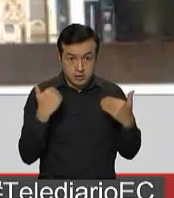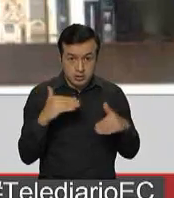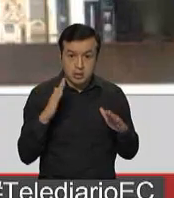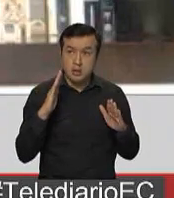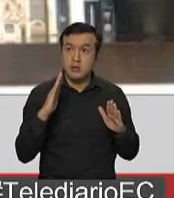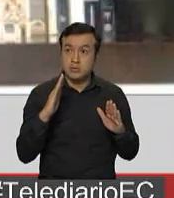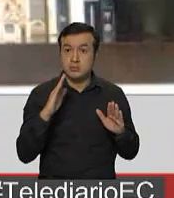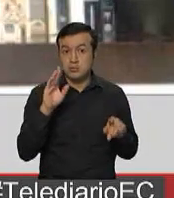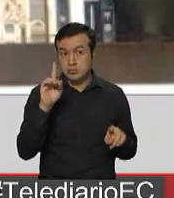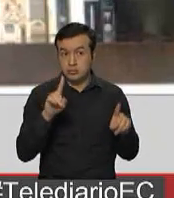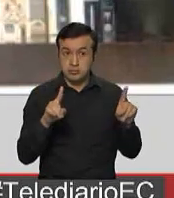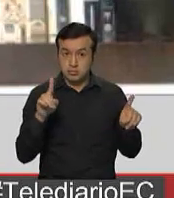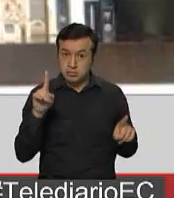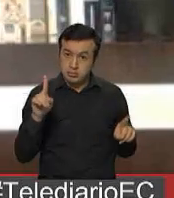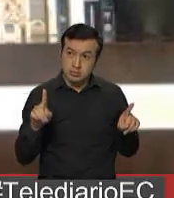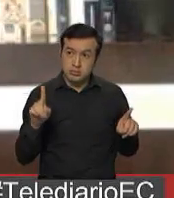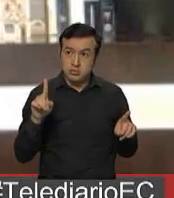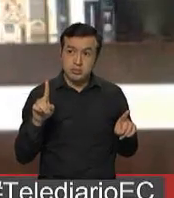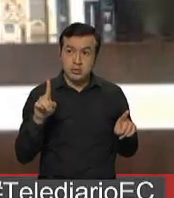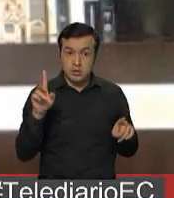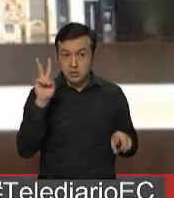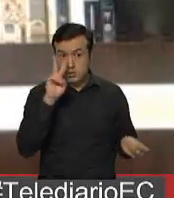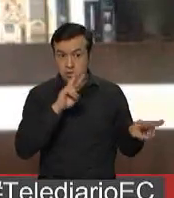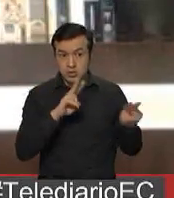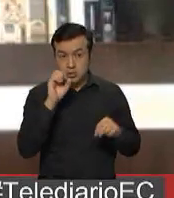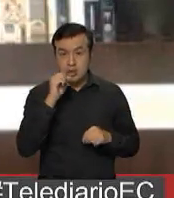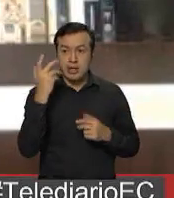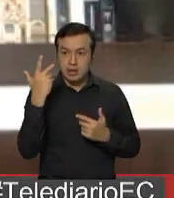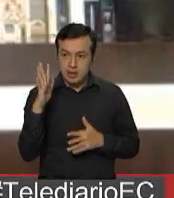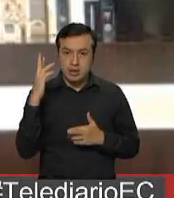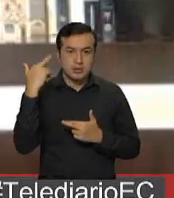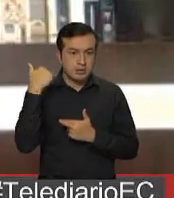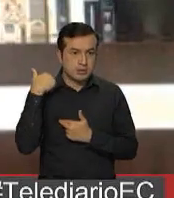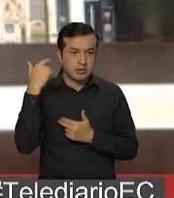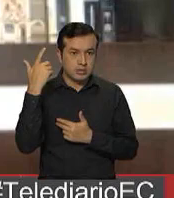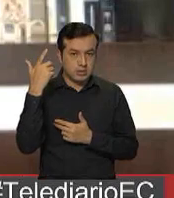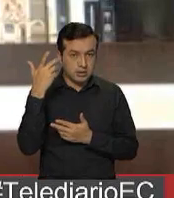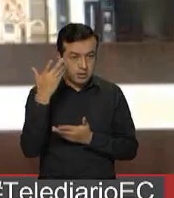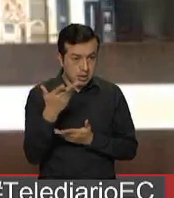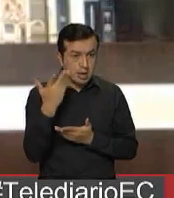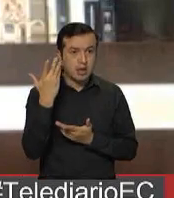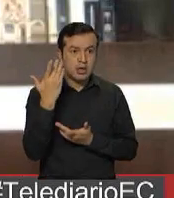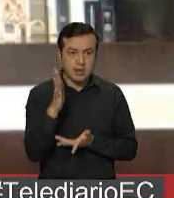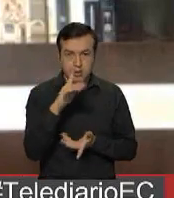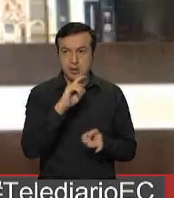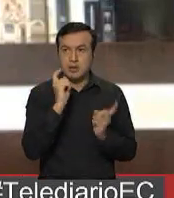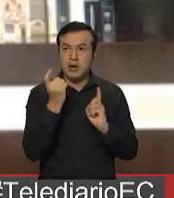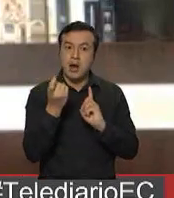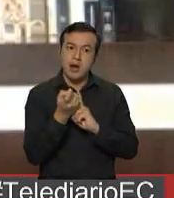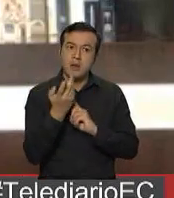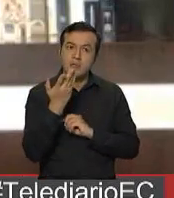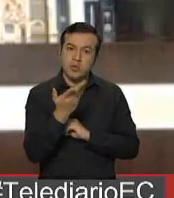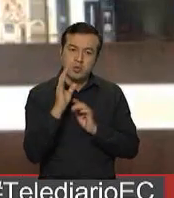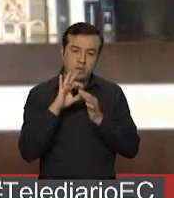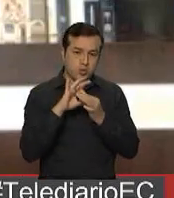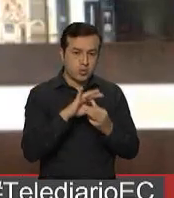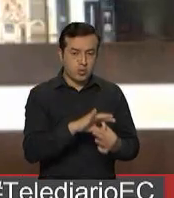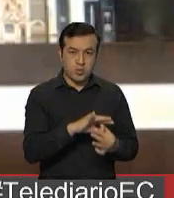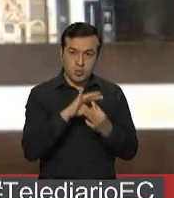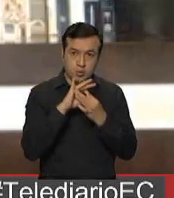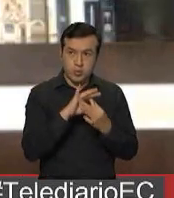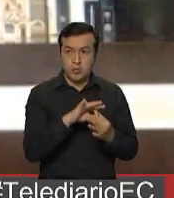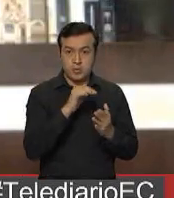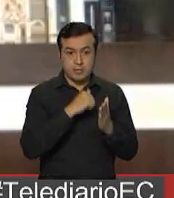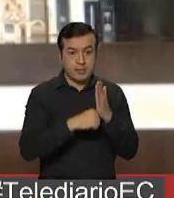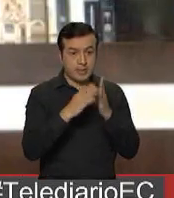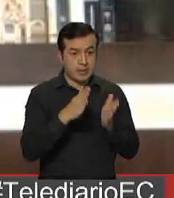pero por lo menos es positivo que se hayan puesto ya a cargo y especialmente una unión de cabecera, una cooperación entre la